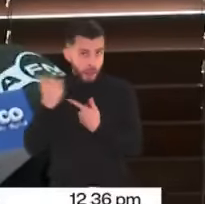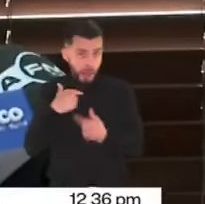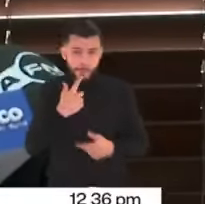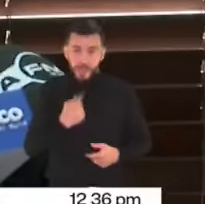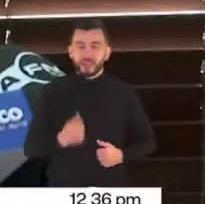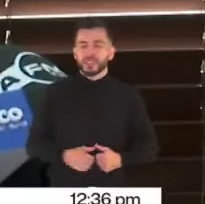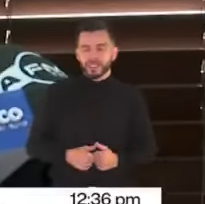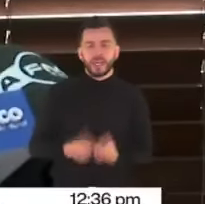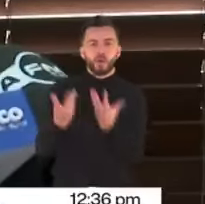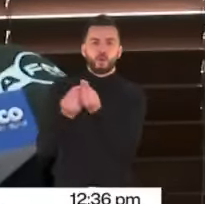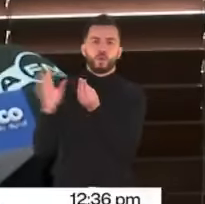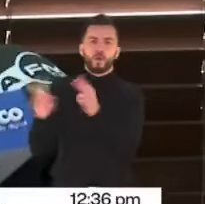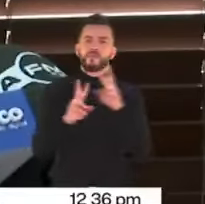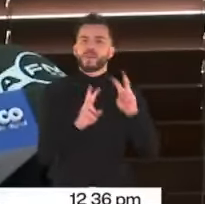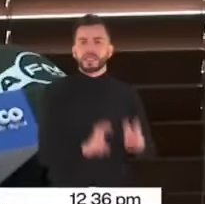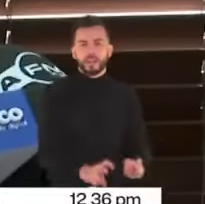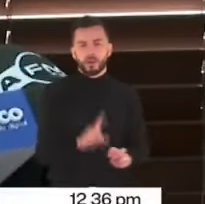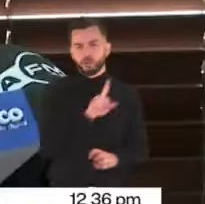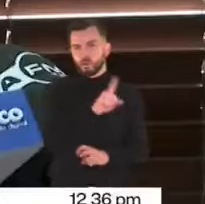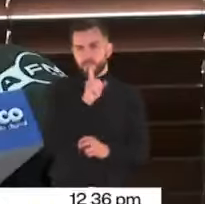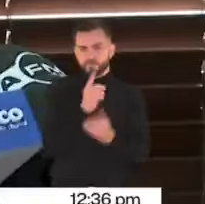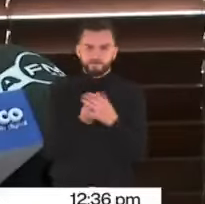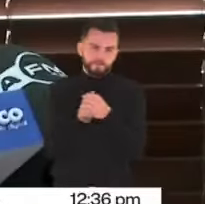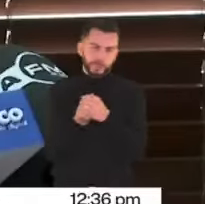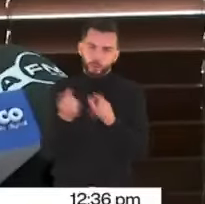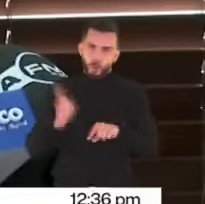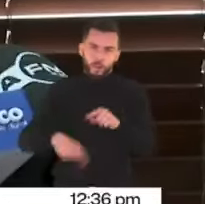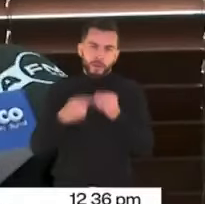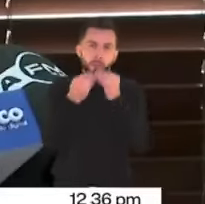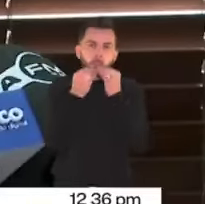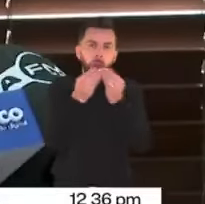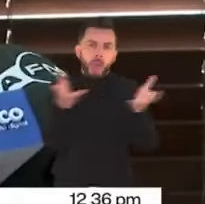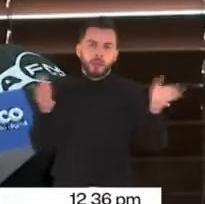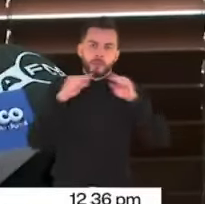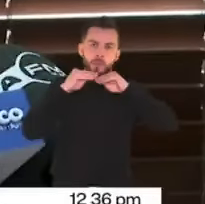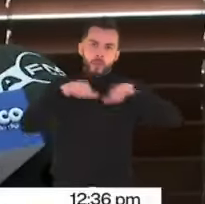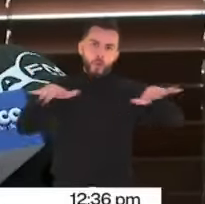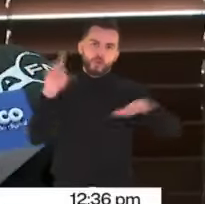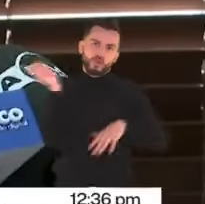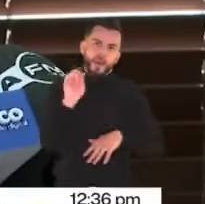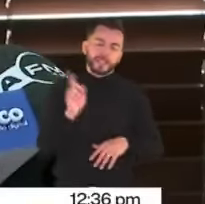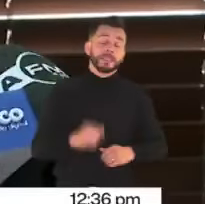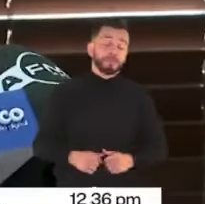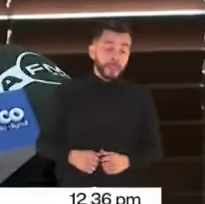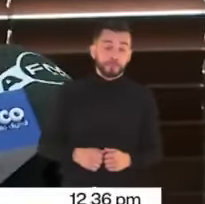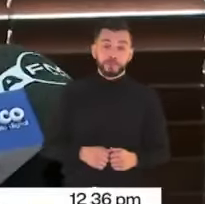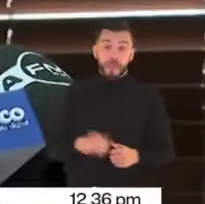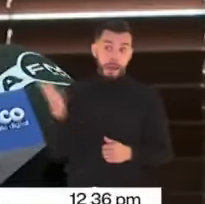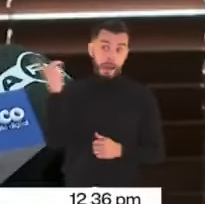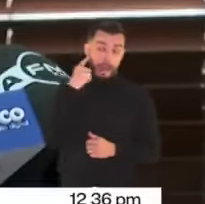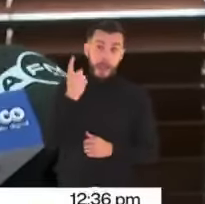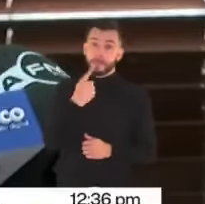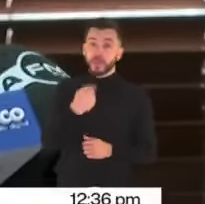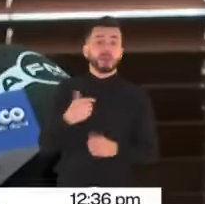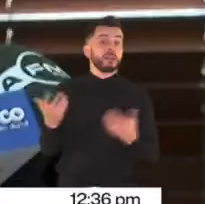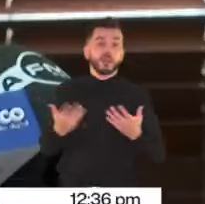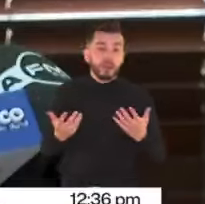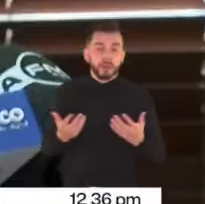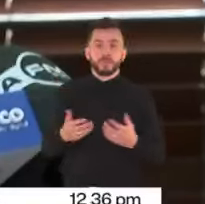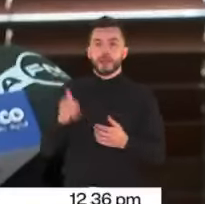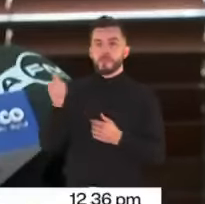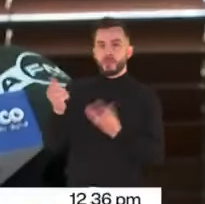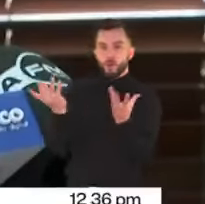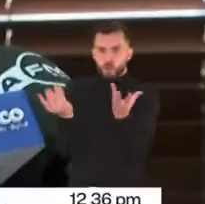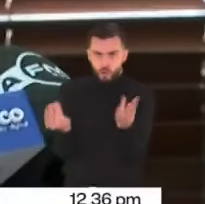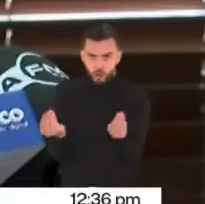que esa investigación tiene el carácter de reservada y obedeció a labores, lo que tengo conocimiento, a labores de